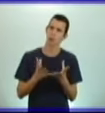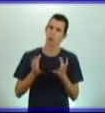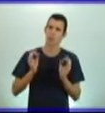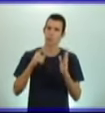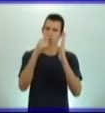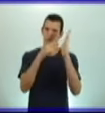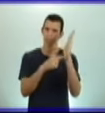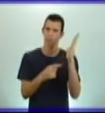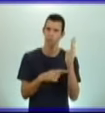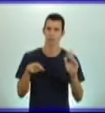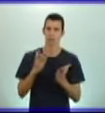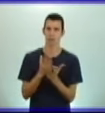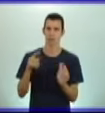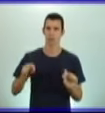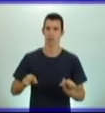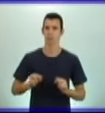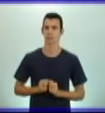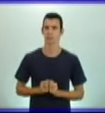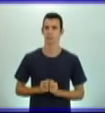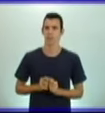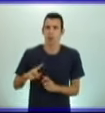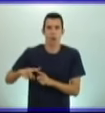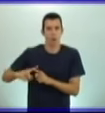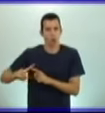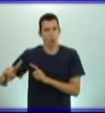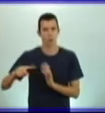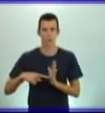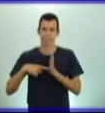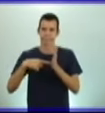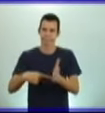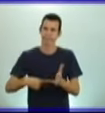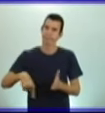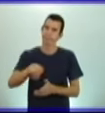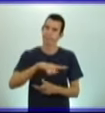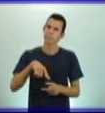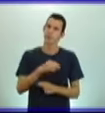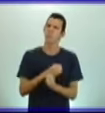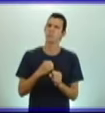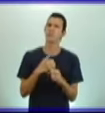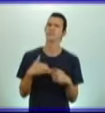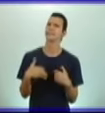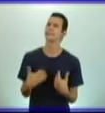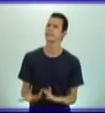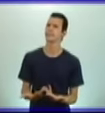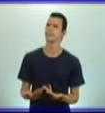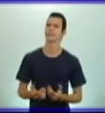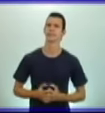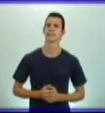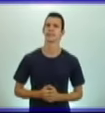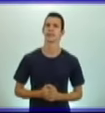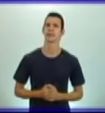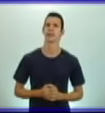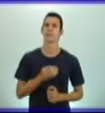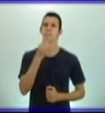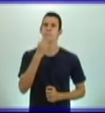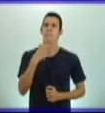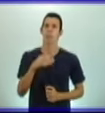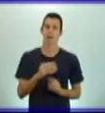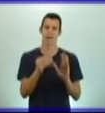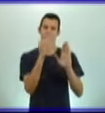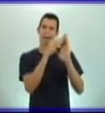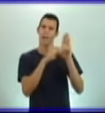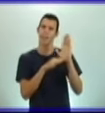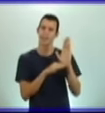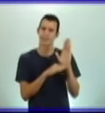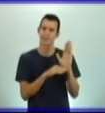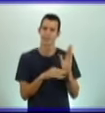También les recomendamos trabajar o aplicar, utilizar la aplicación GeoGebra, muy útil